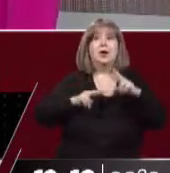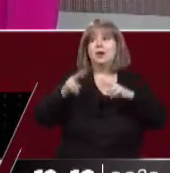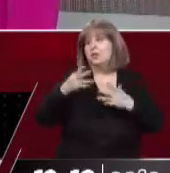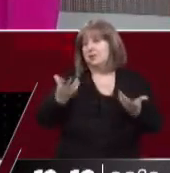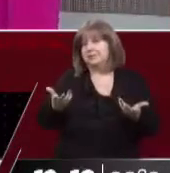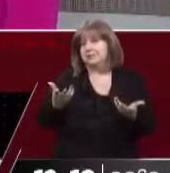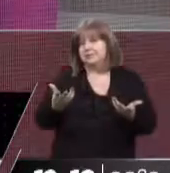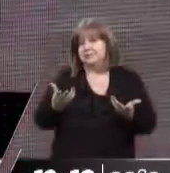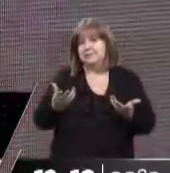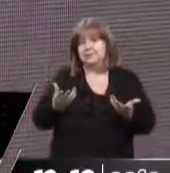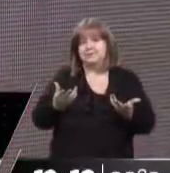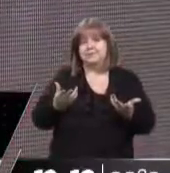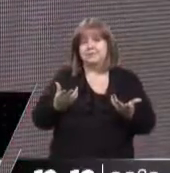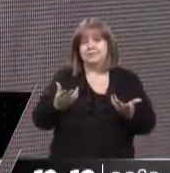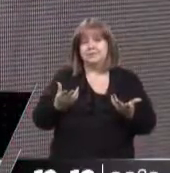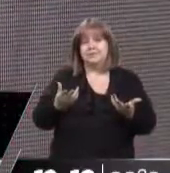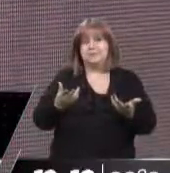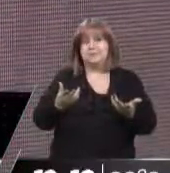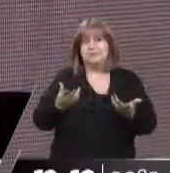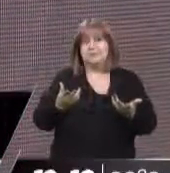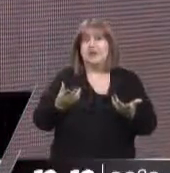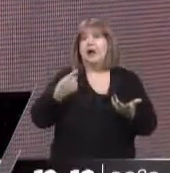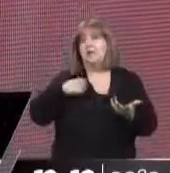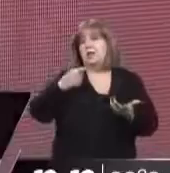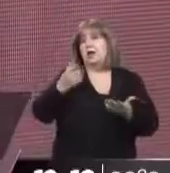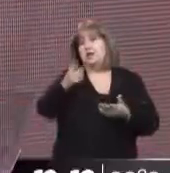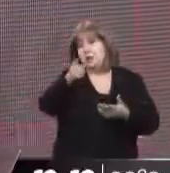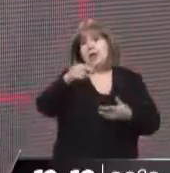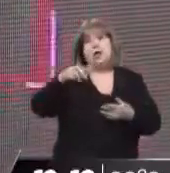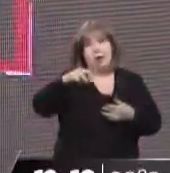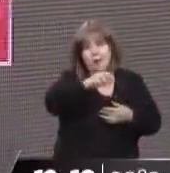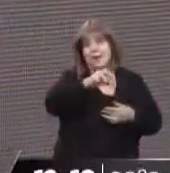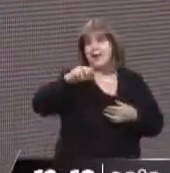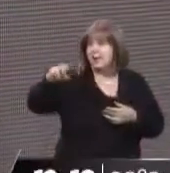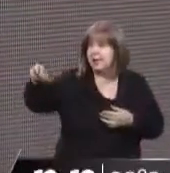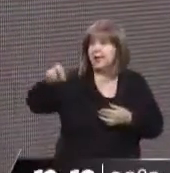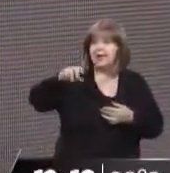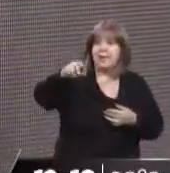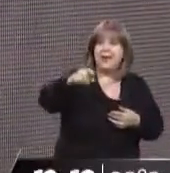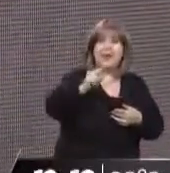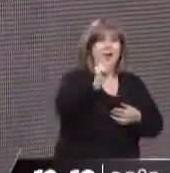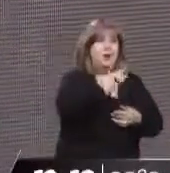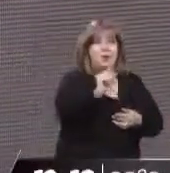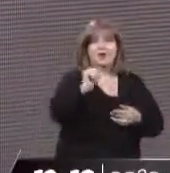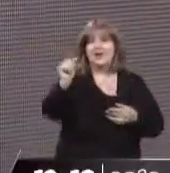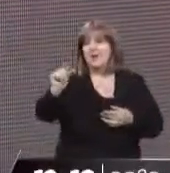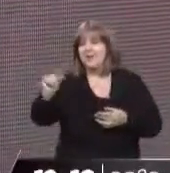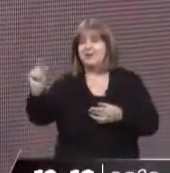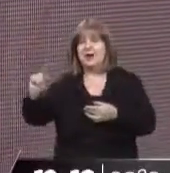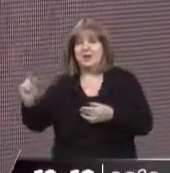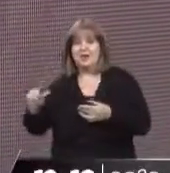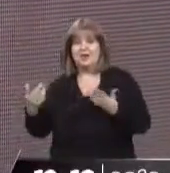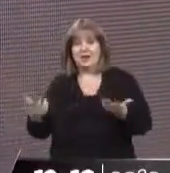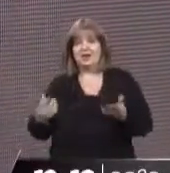siempre evoca a la señora? Alita de Lázaro y sí. Camine, señora, camine. Camine, señora, camine. Hay que buscar promociones y totalmente. Y ni hablar de las